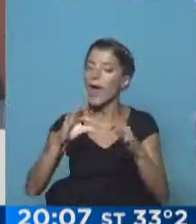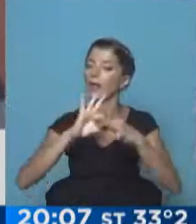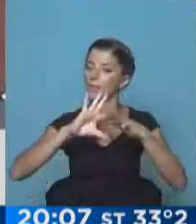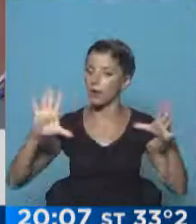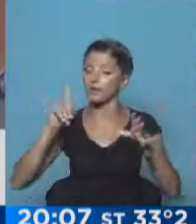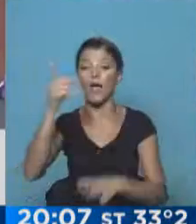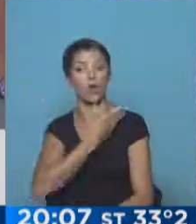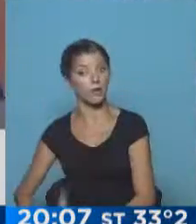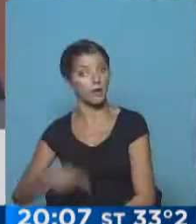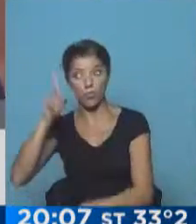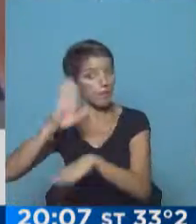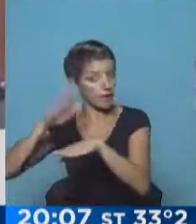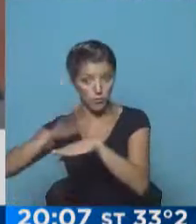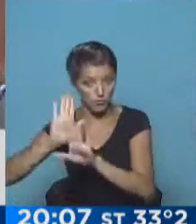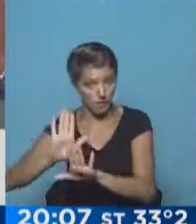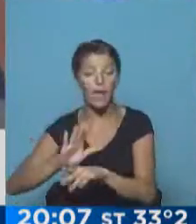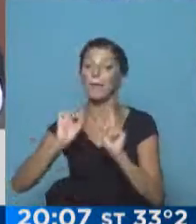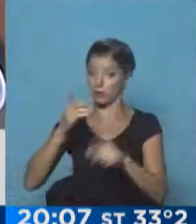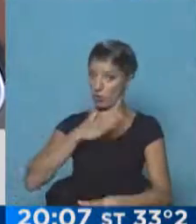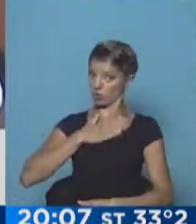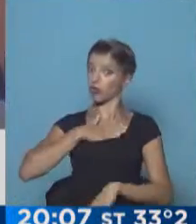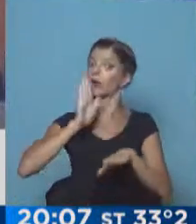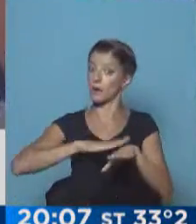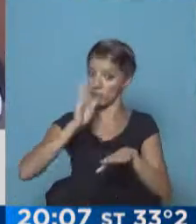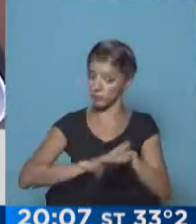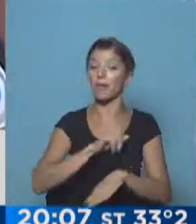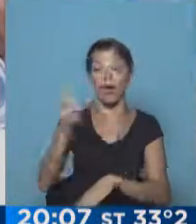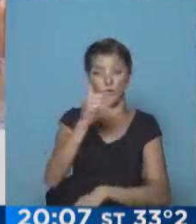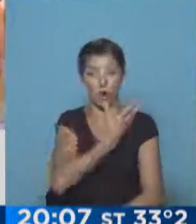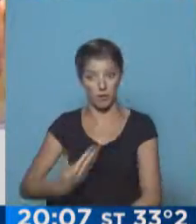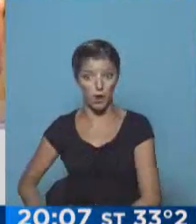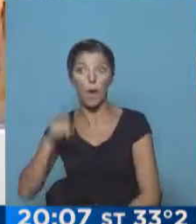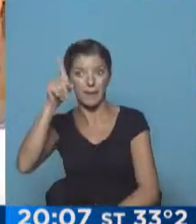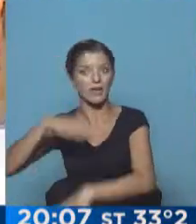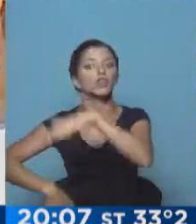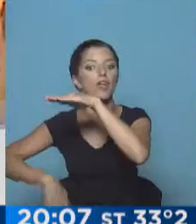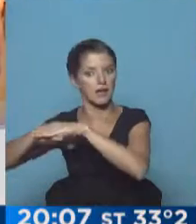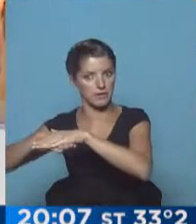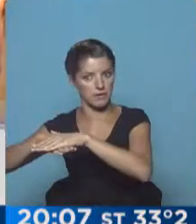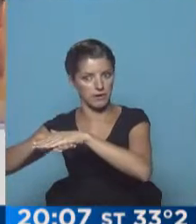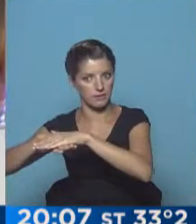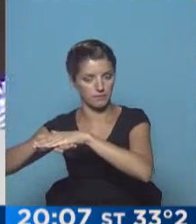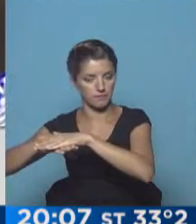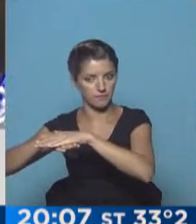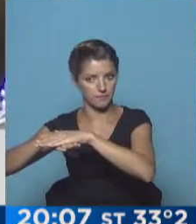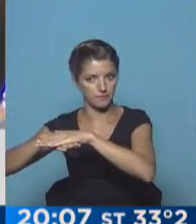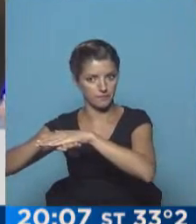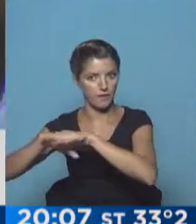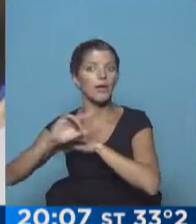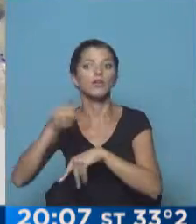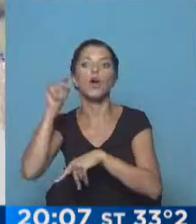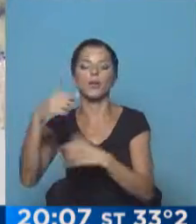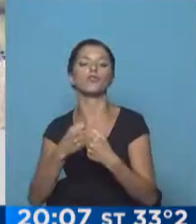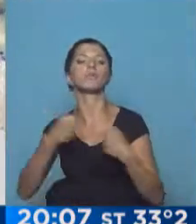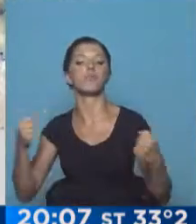ejerza su responsabilidad, pero también ejercer nuestra responsabilidad de oposición para poner límites y para no permitir el avasallamiento a las